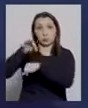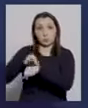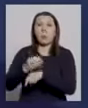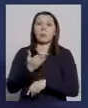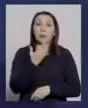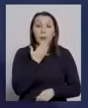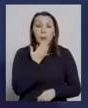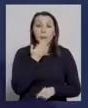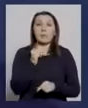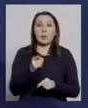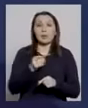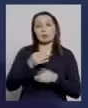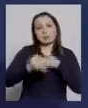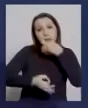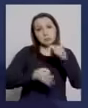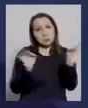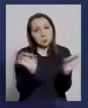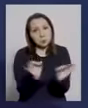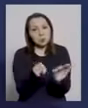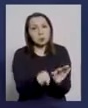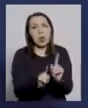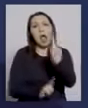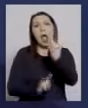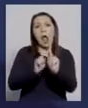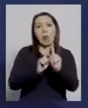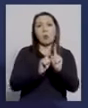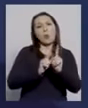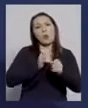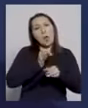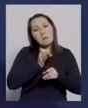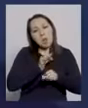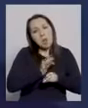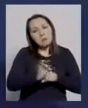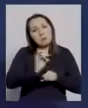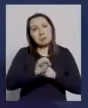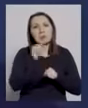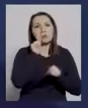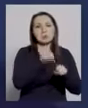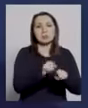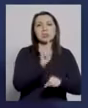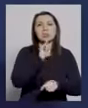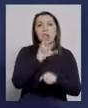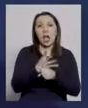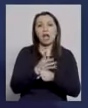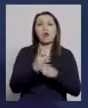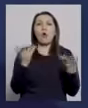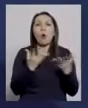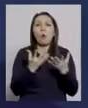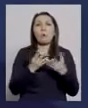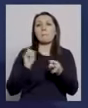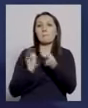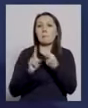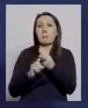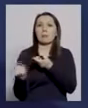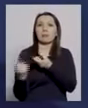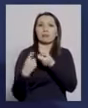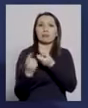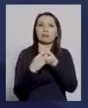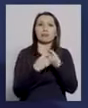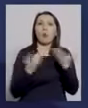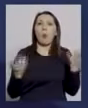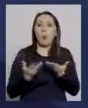también para sugerirle algunas recomendaciones, entre las cuales está el tener un mecanismo más participativo